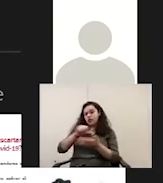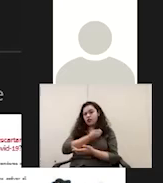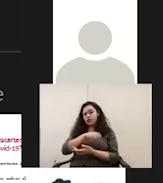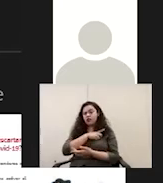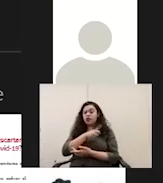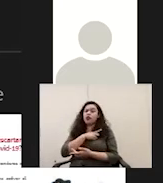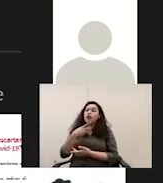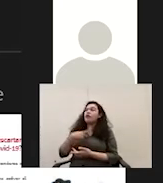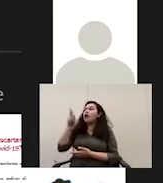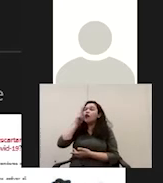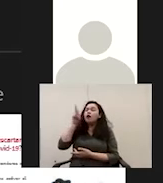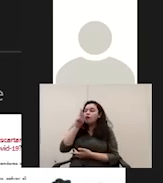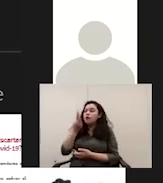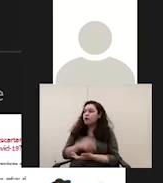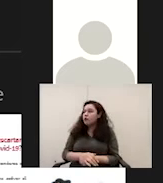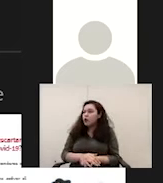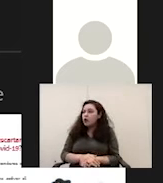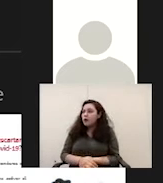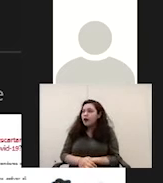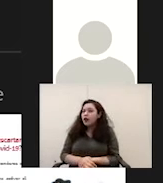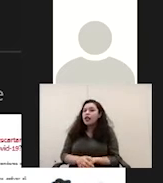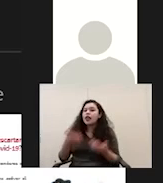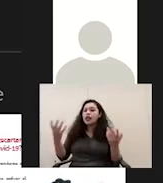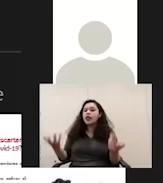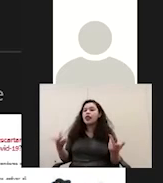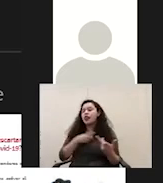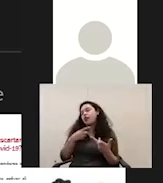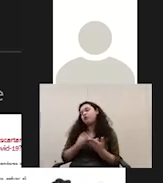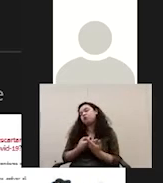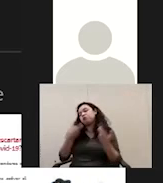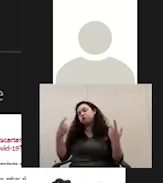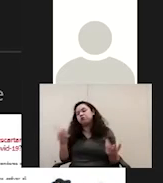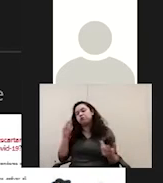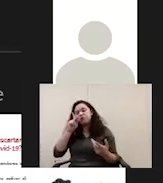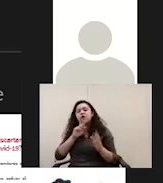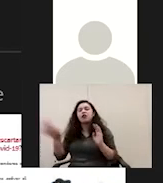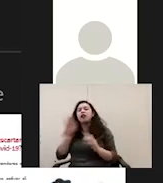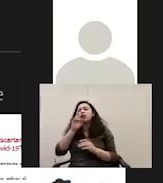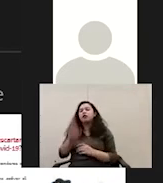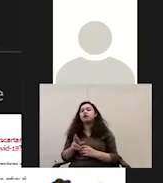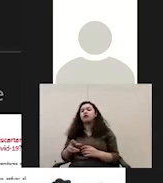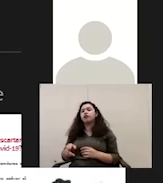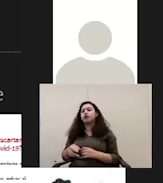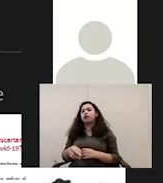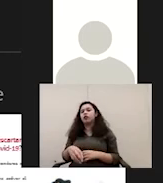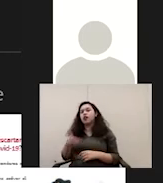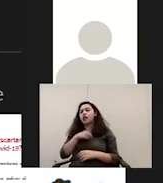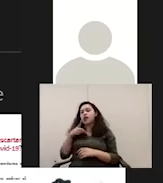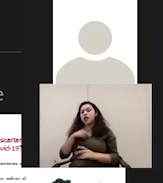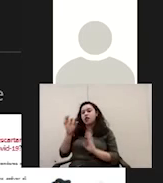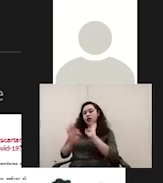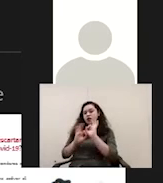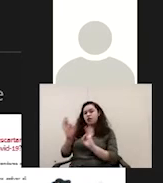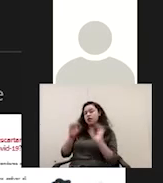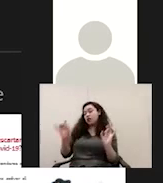hacer una prueba y obviamente se tiene que aislar hasta que esté la prueba y se tiene que dar un tratamiento en el caso de que